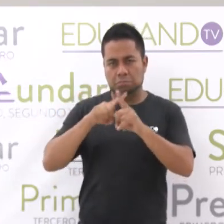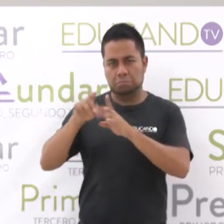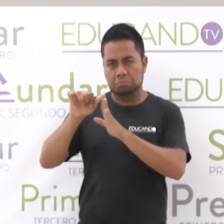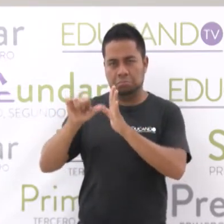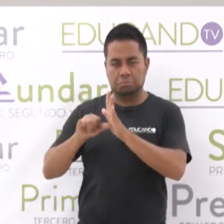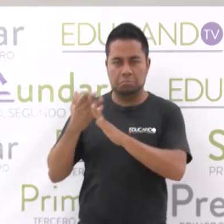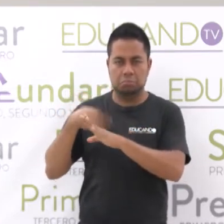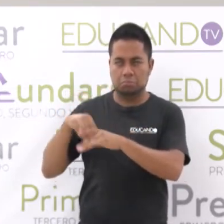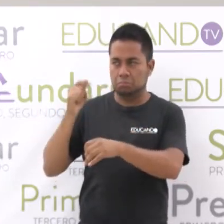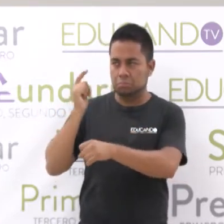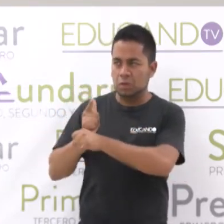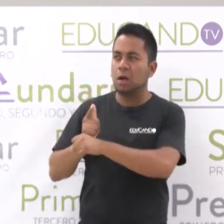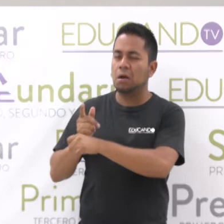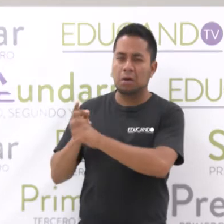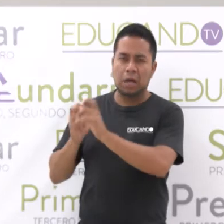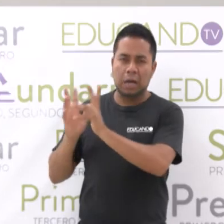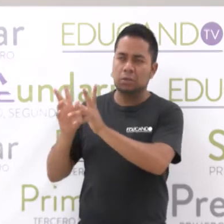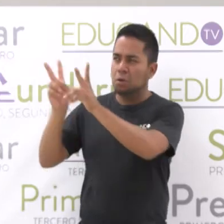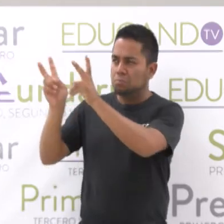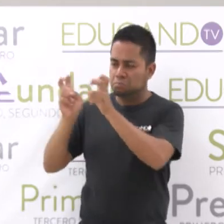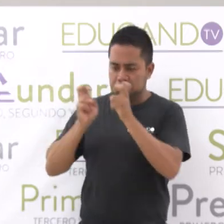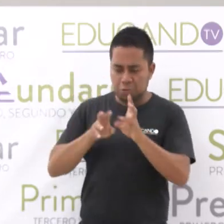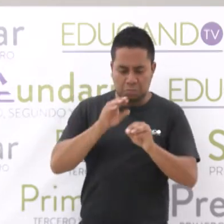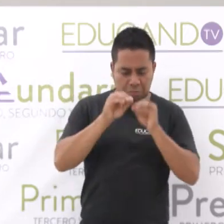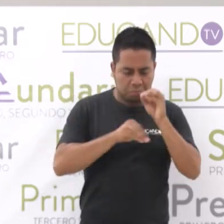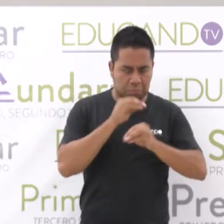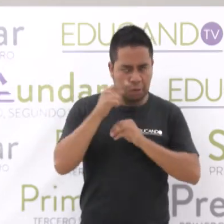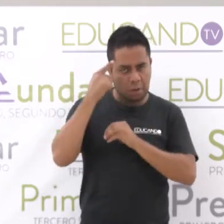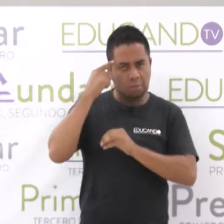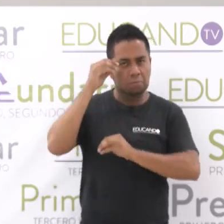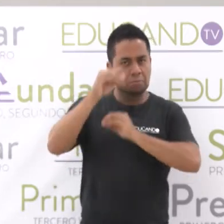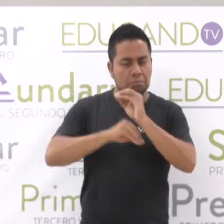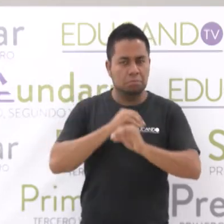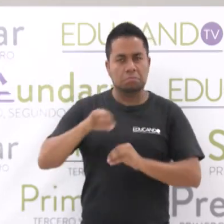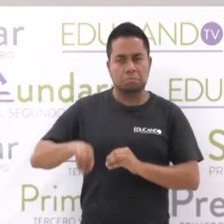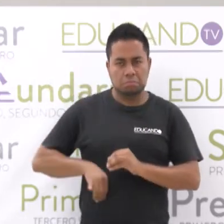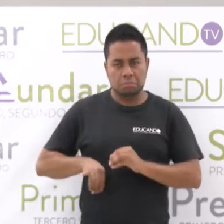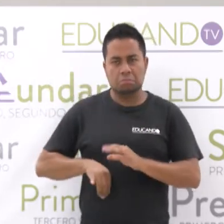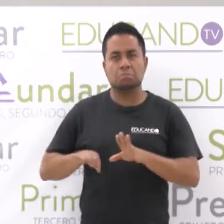del artículo que yo encontré y me interesaba